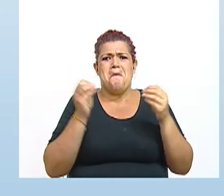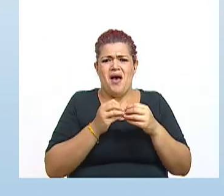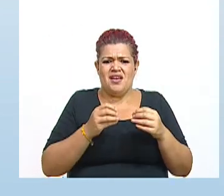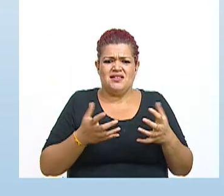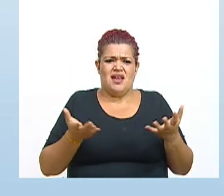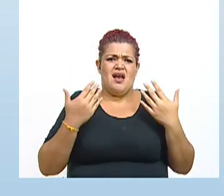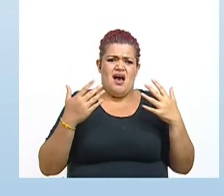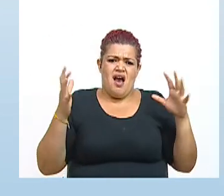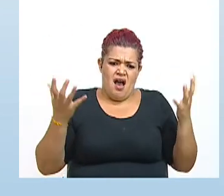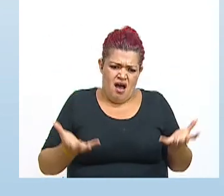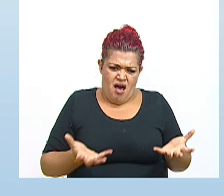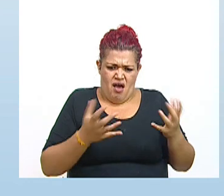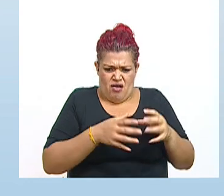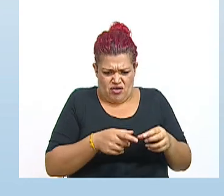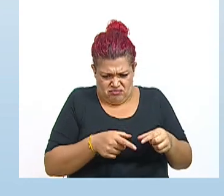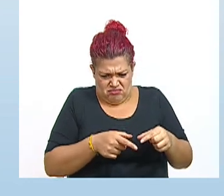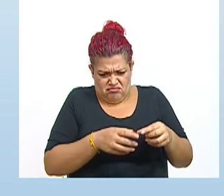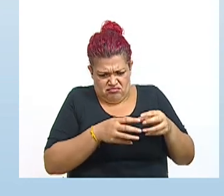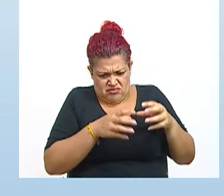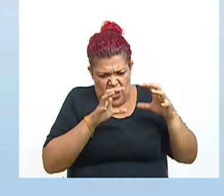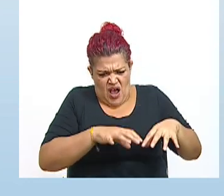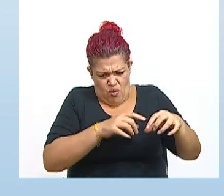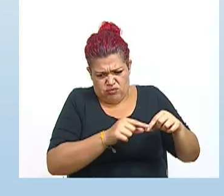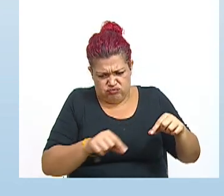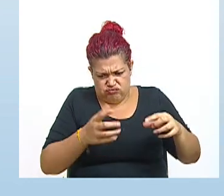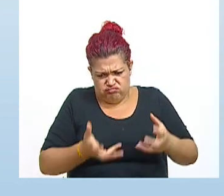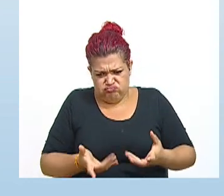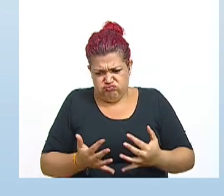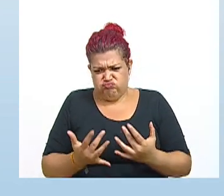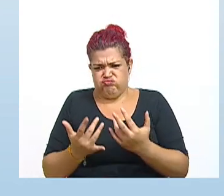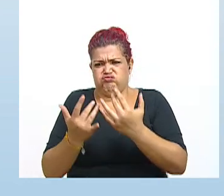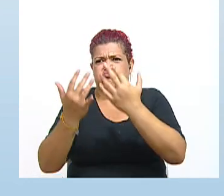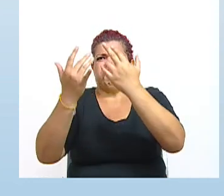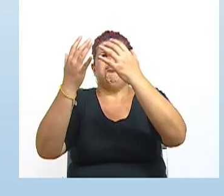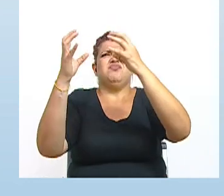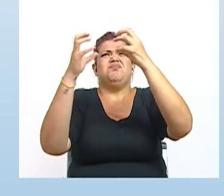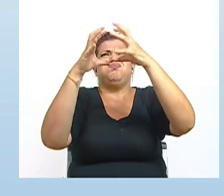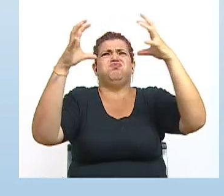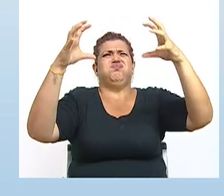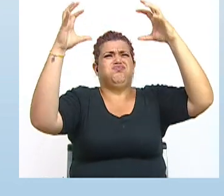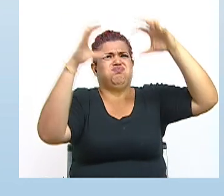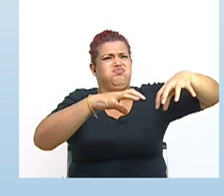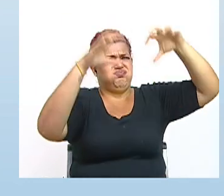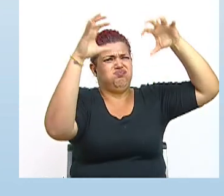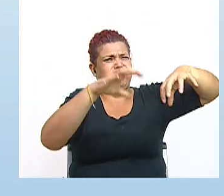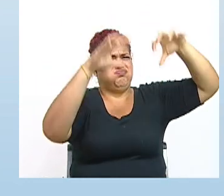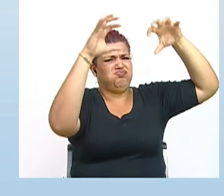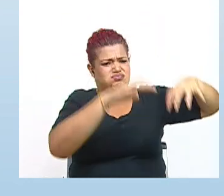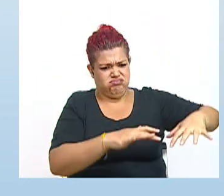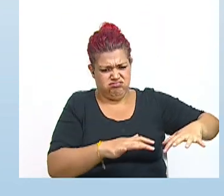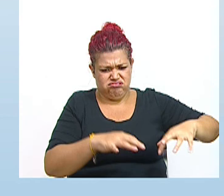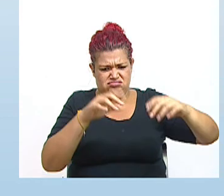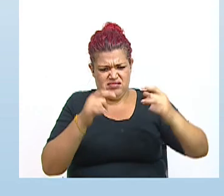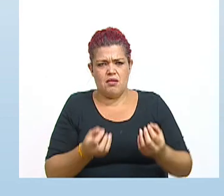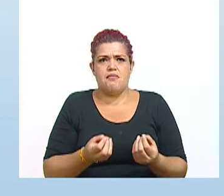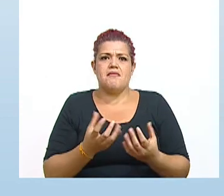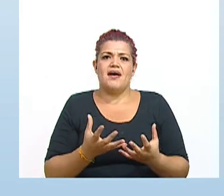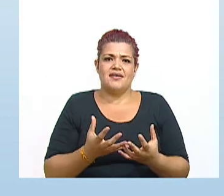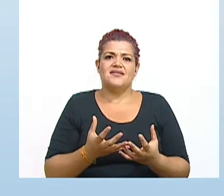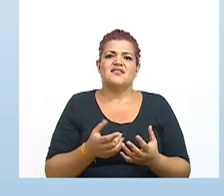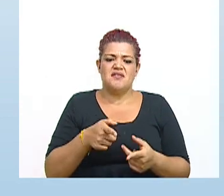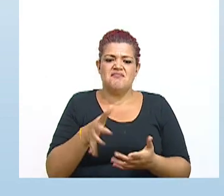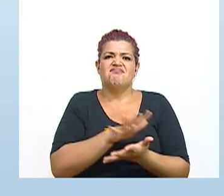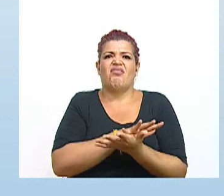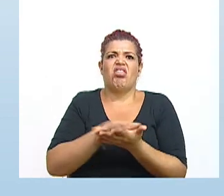gran evaporación, gran condensación y precipitación. Así que estos son los elementos necesarios para que muchos desastres